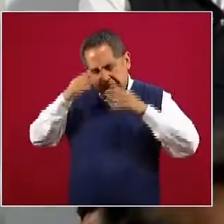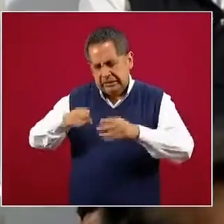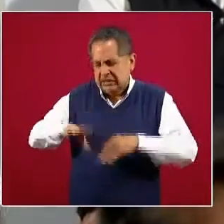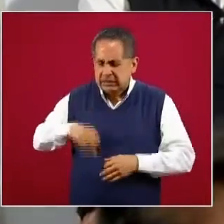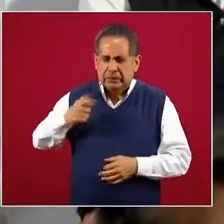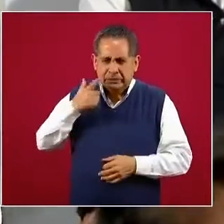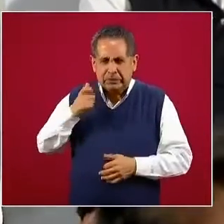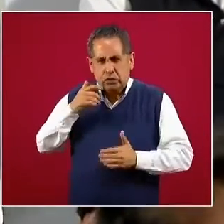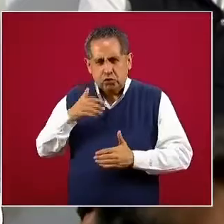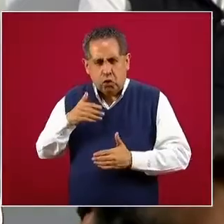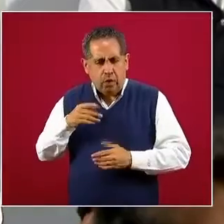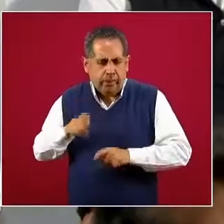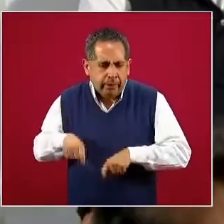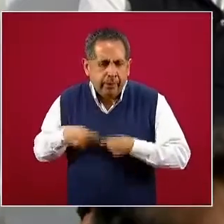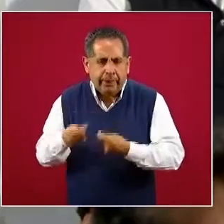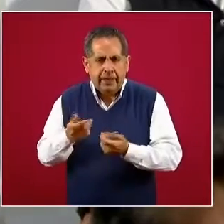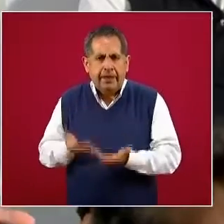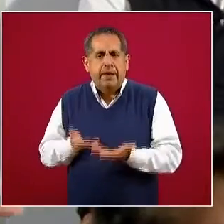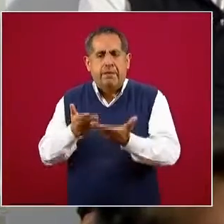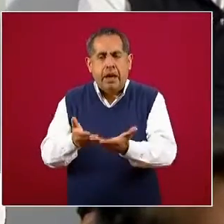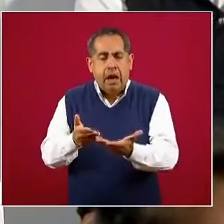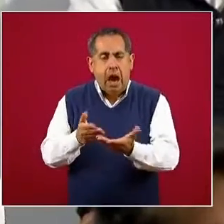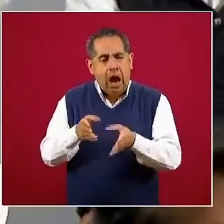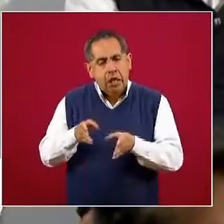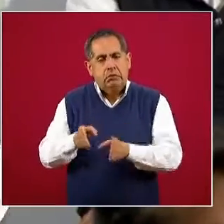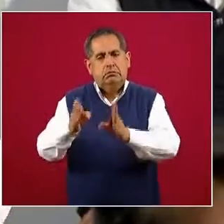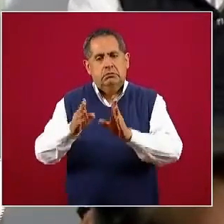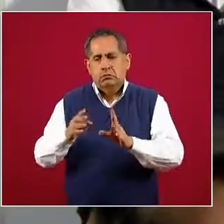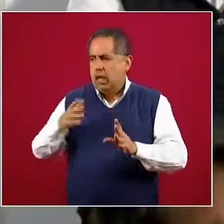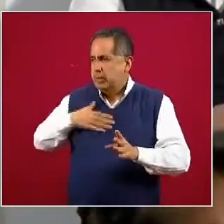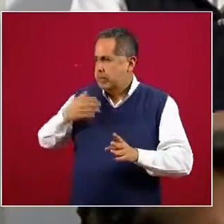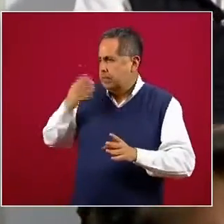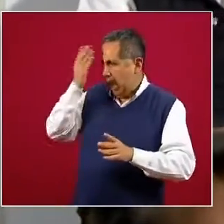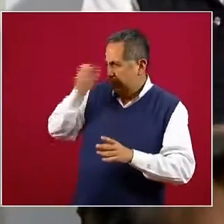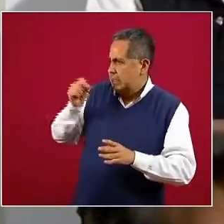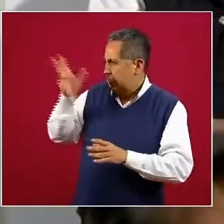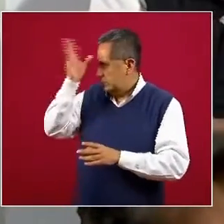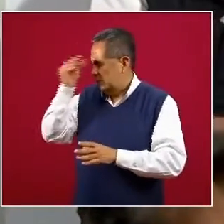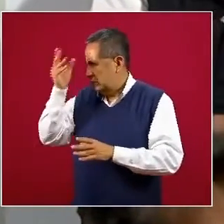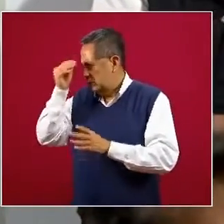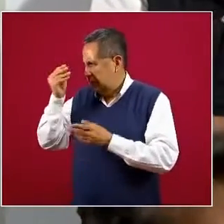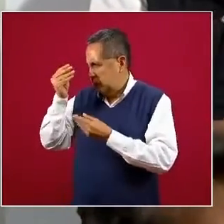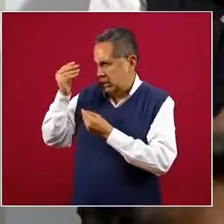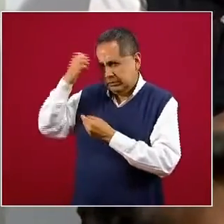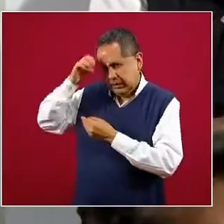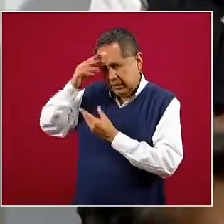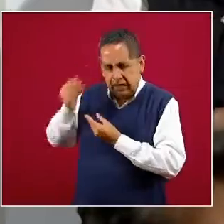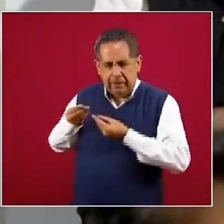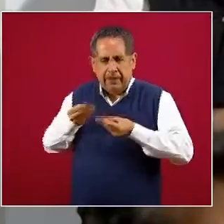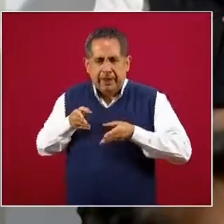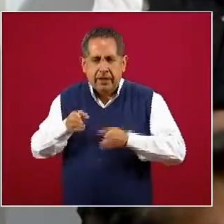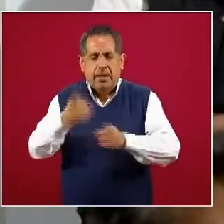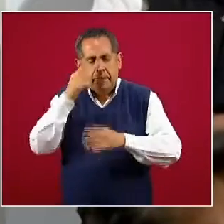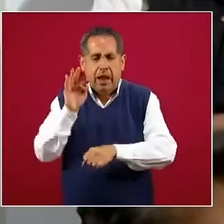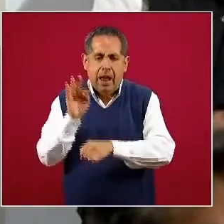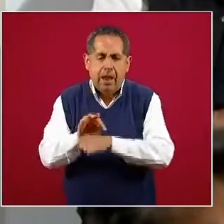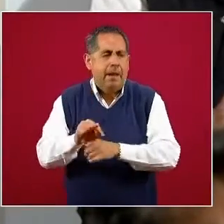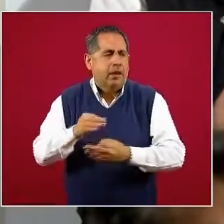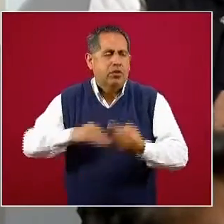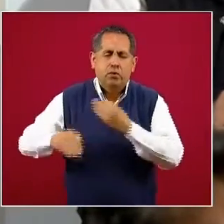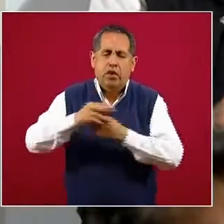atentamente al doctor Juan Antonio Martínez García, secretario de Salud del Estado de Puebla, si puede darnos un mensaje de cierre y pasamos